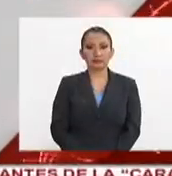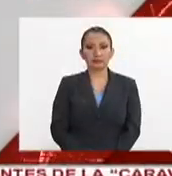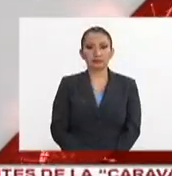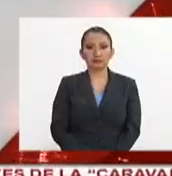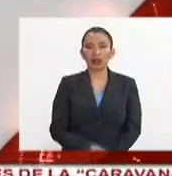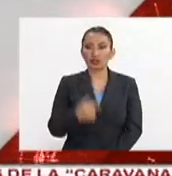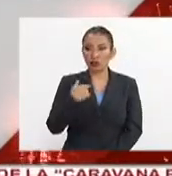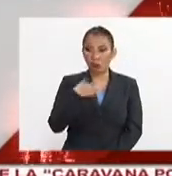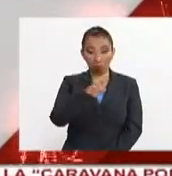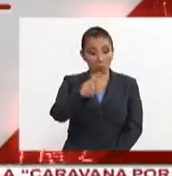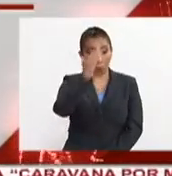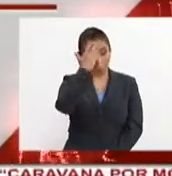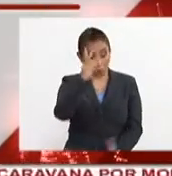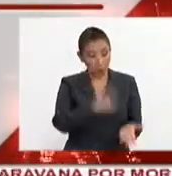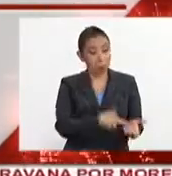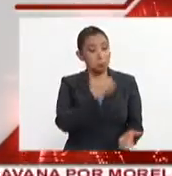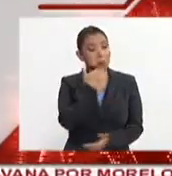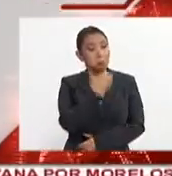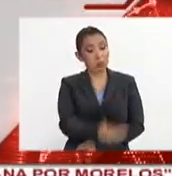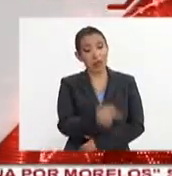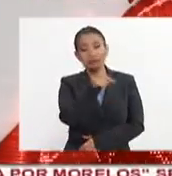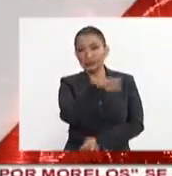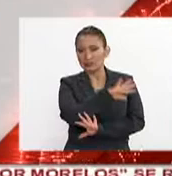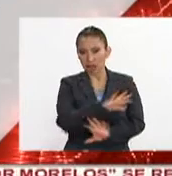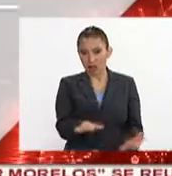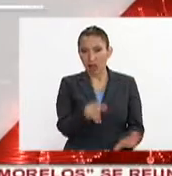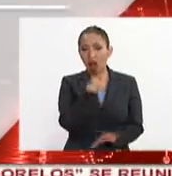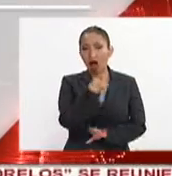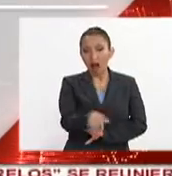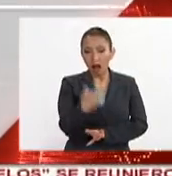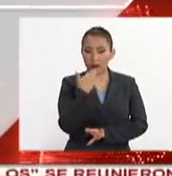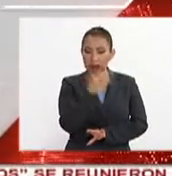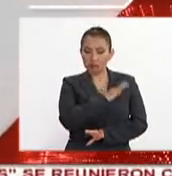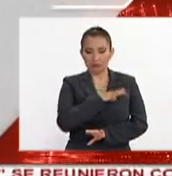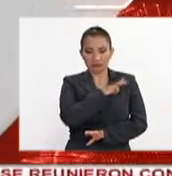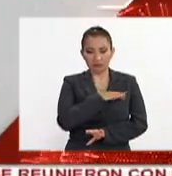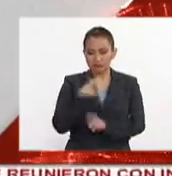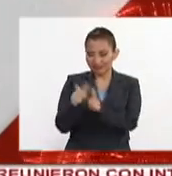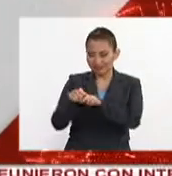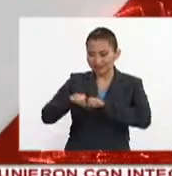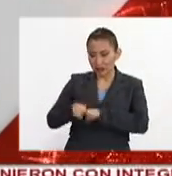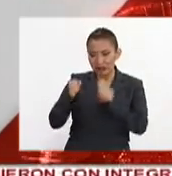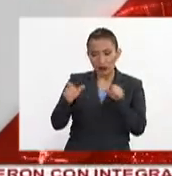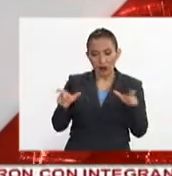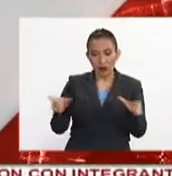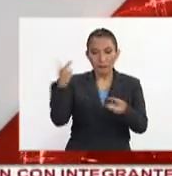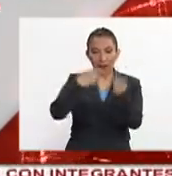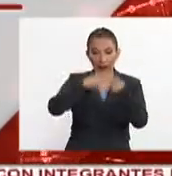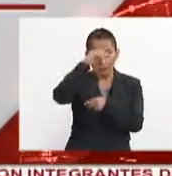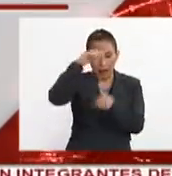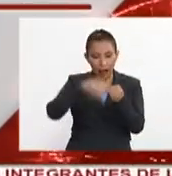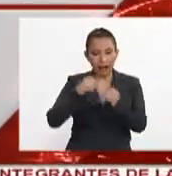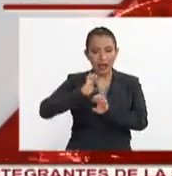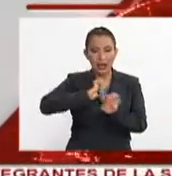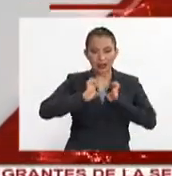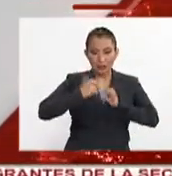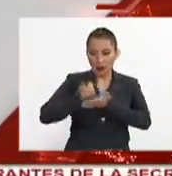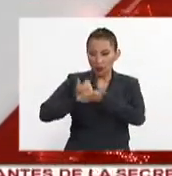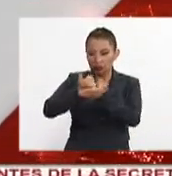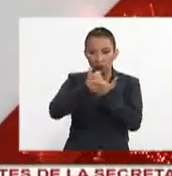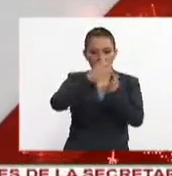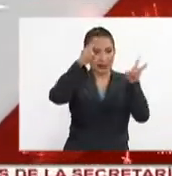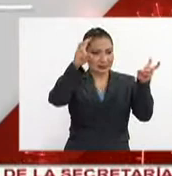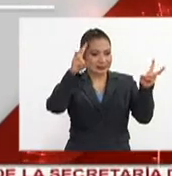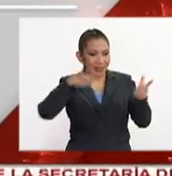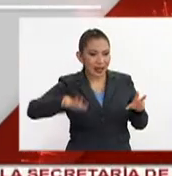Le hago de conocimiento que tengo ya la venia del Gabinete de Seguridad para que vengan marinos y ejército para ayudar en el